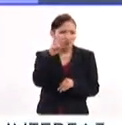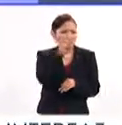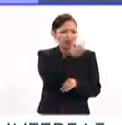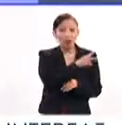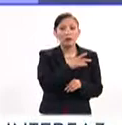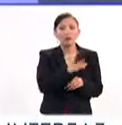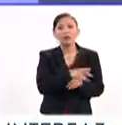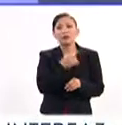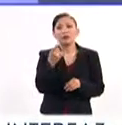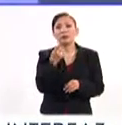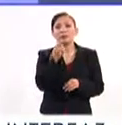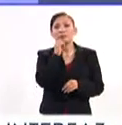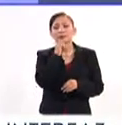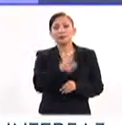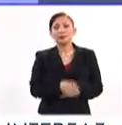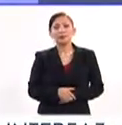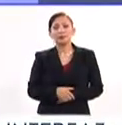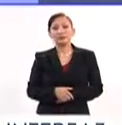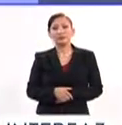es